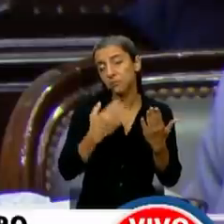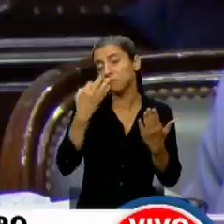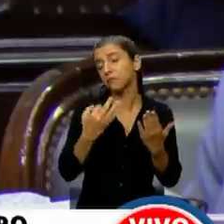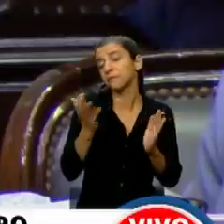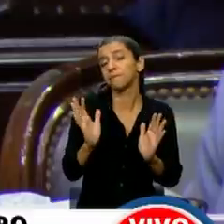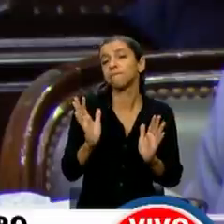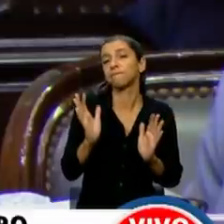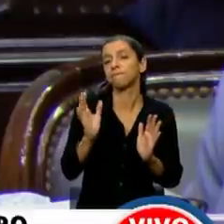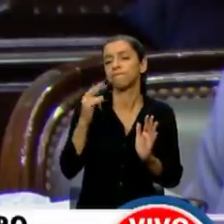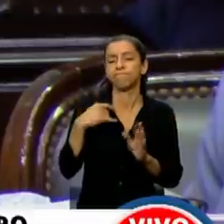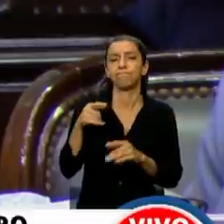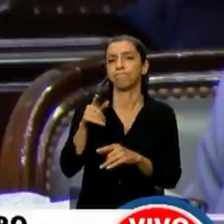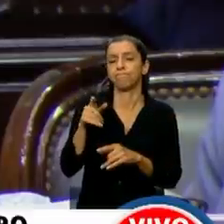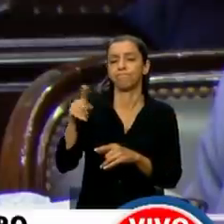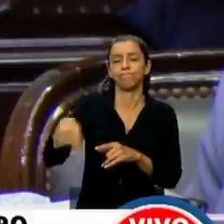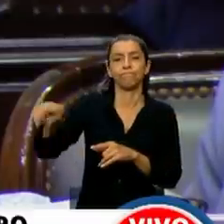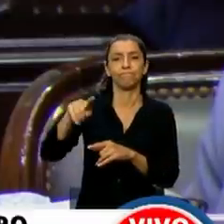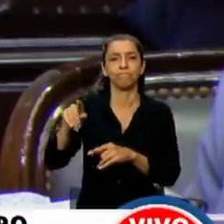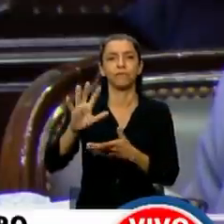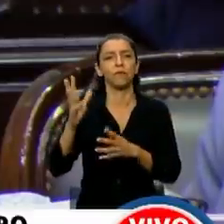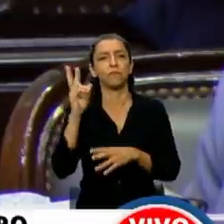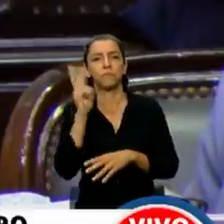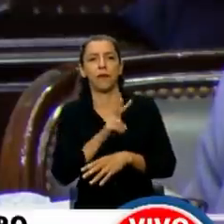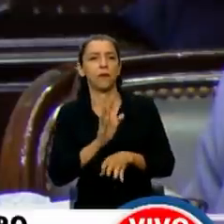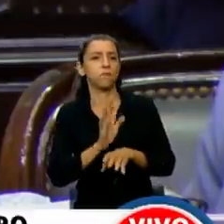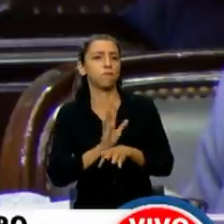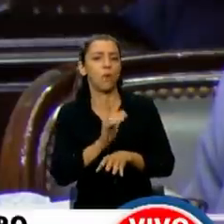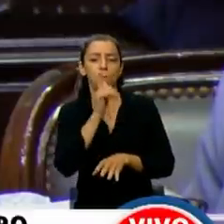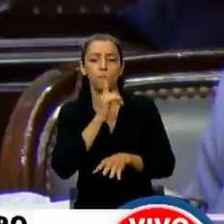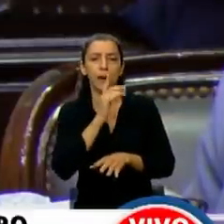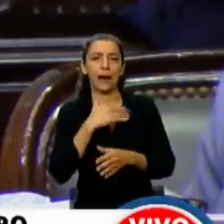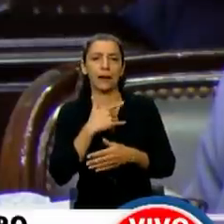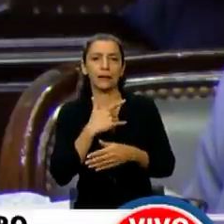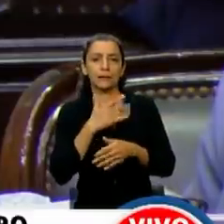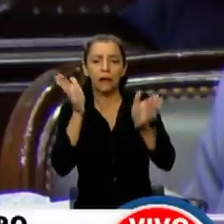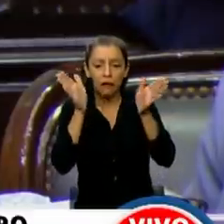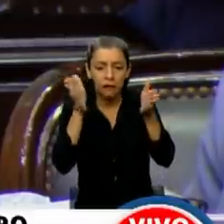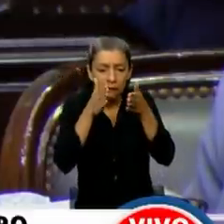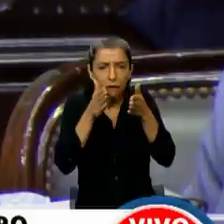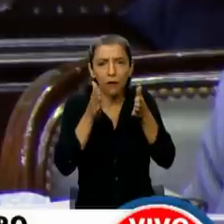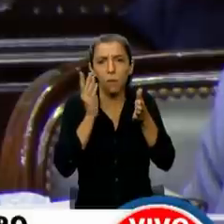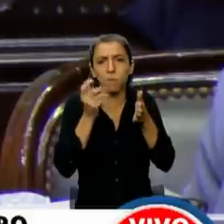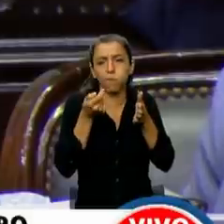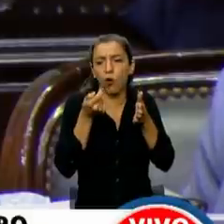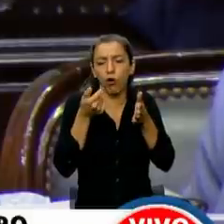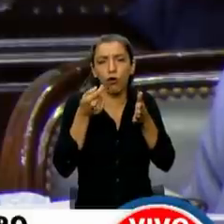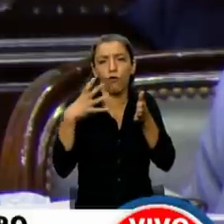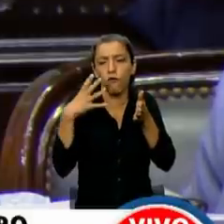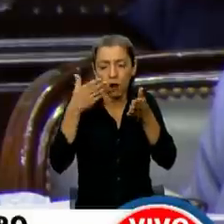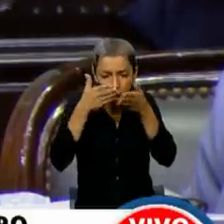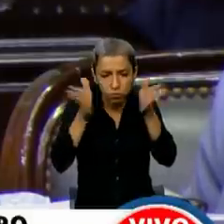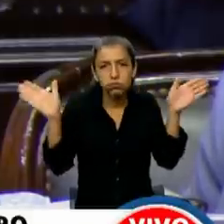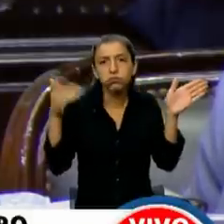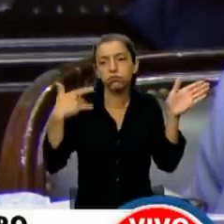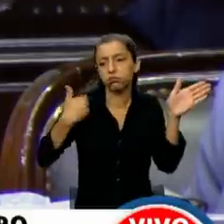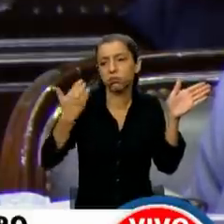absolutamente sesgada de lo que es la economía de una nación de un país de un territorio es una visión